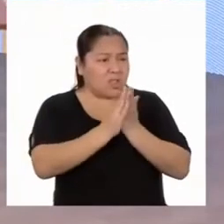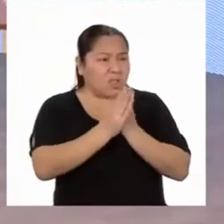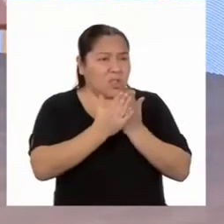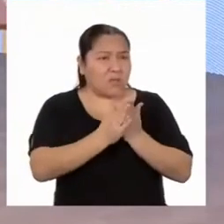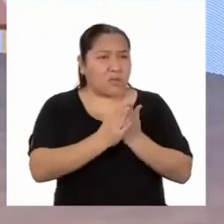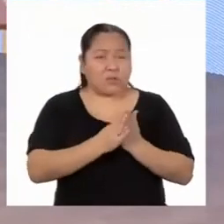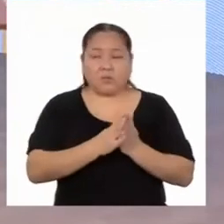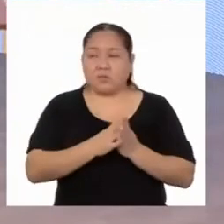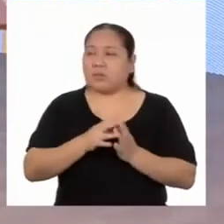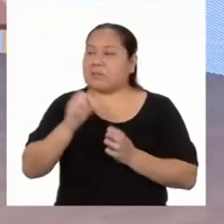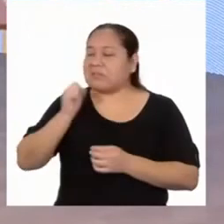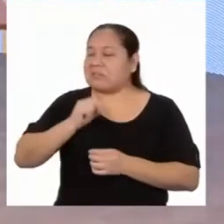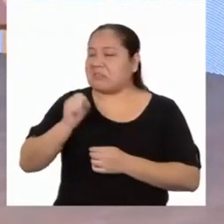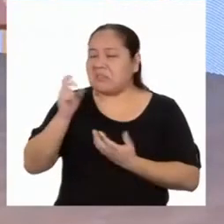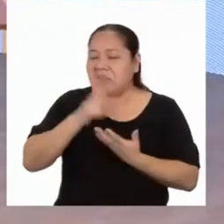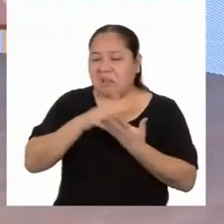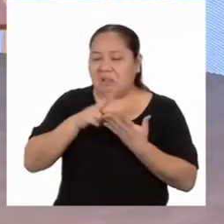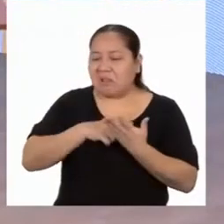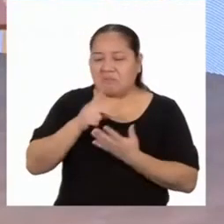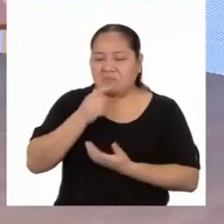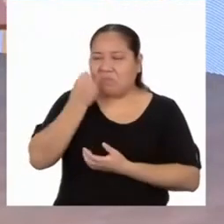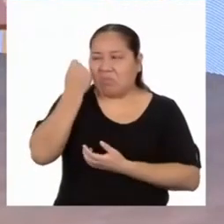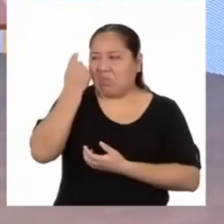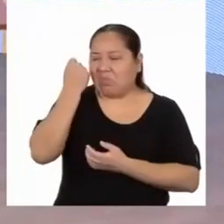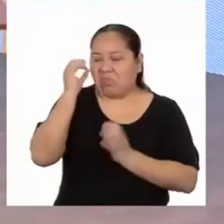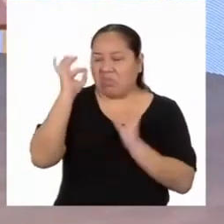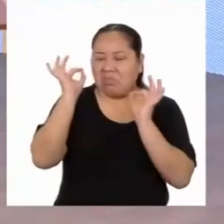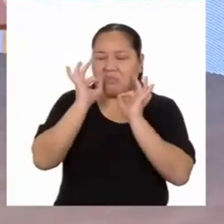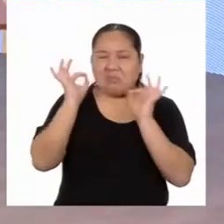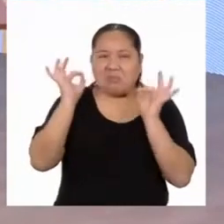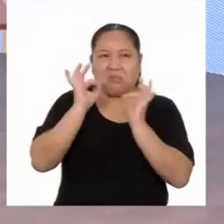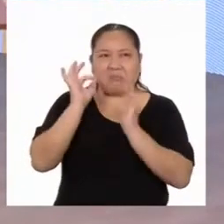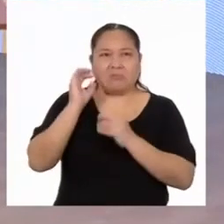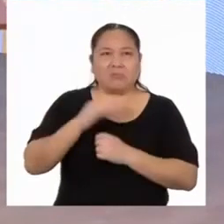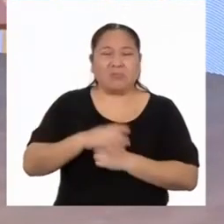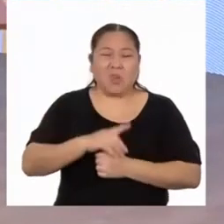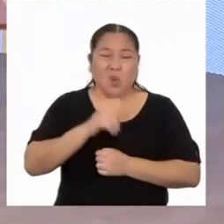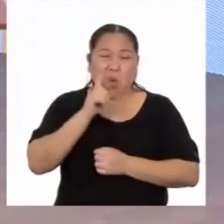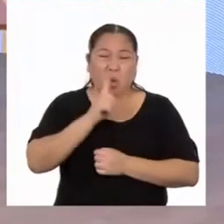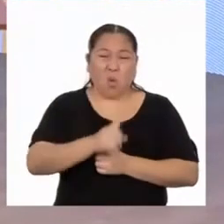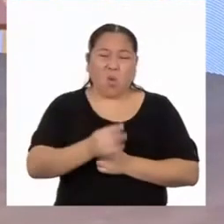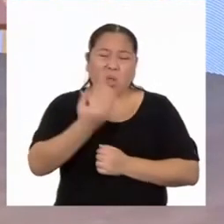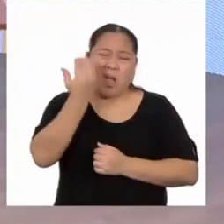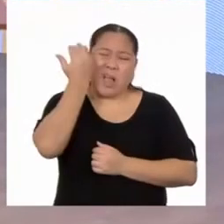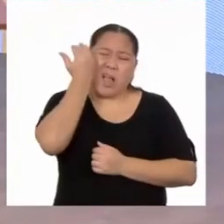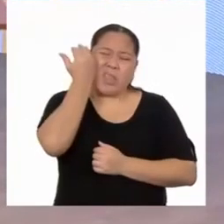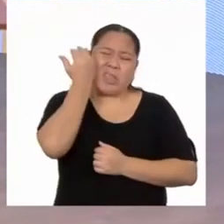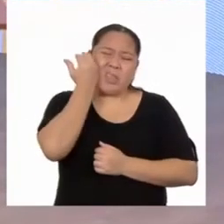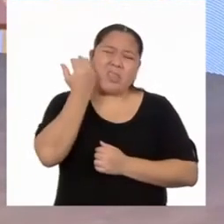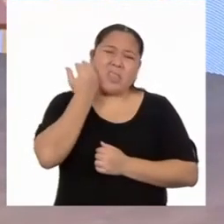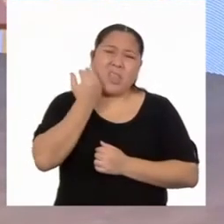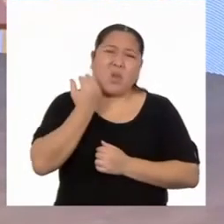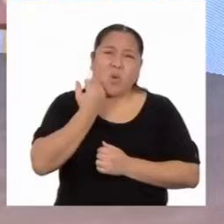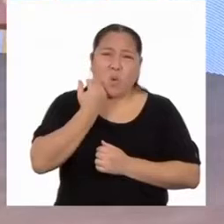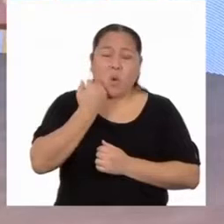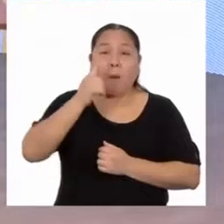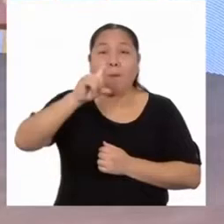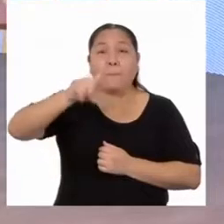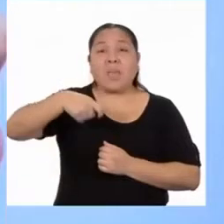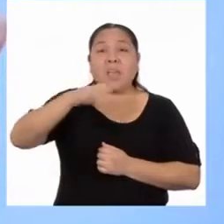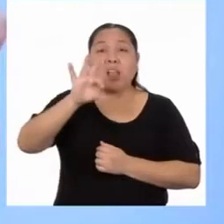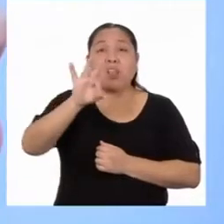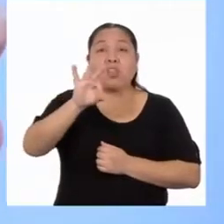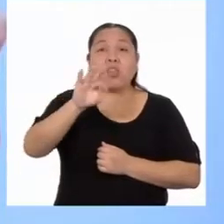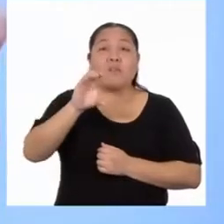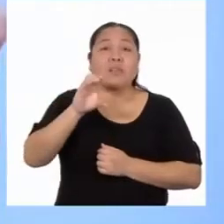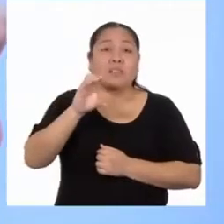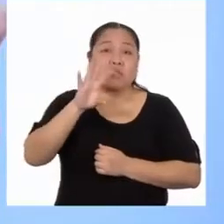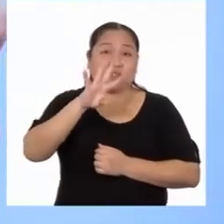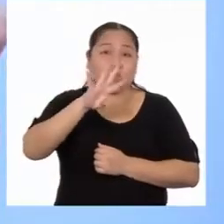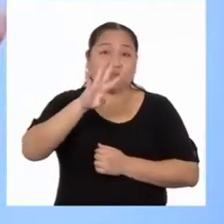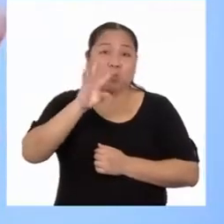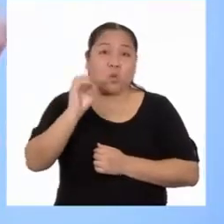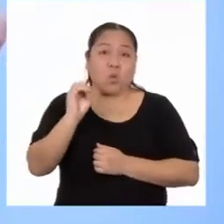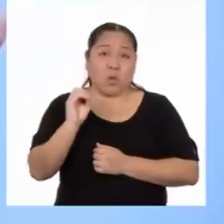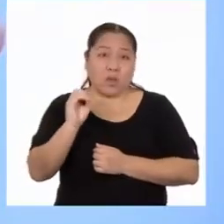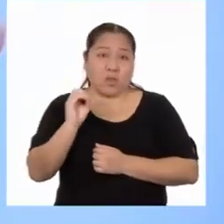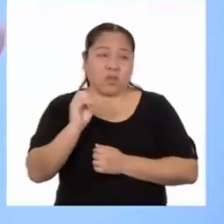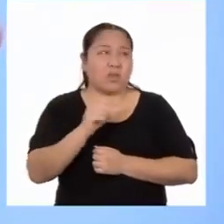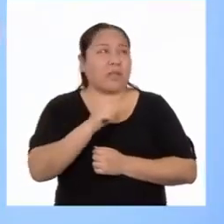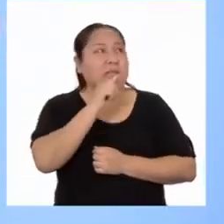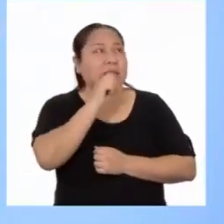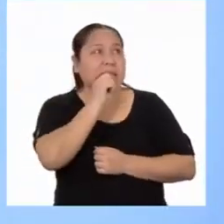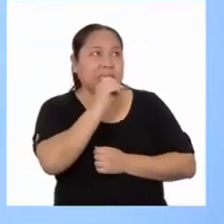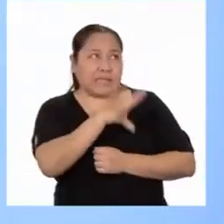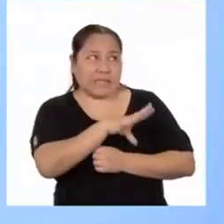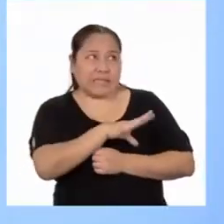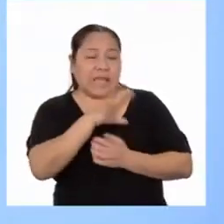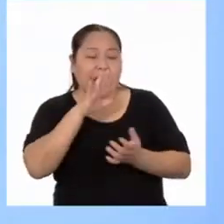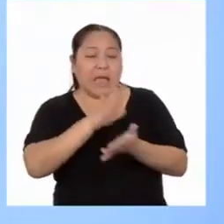sin entender nada. Es que uno era muy antiguo, del año 1940. Como dicen, el